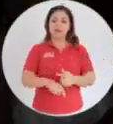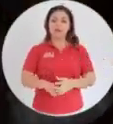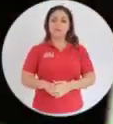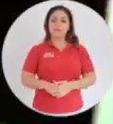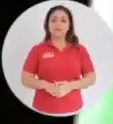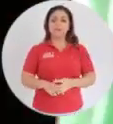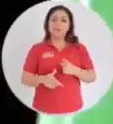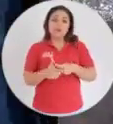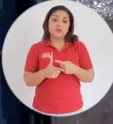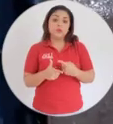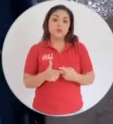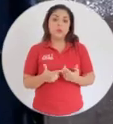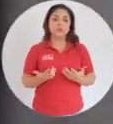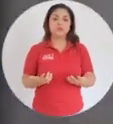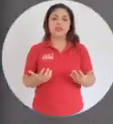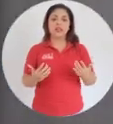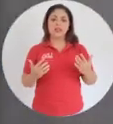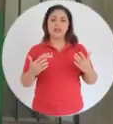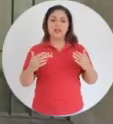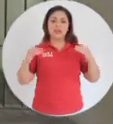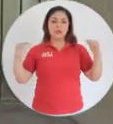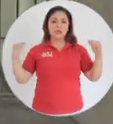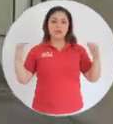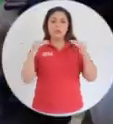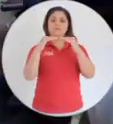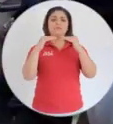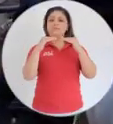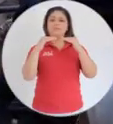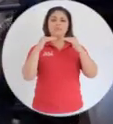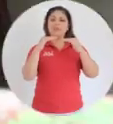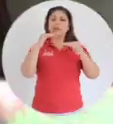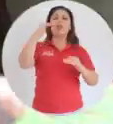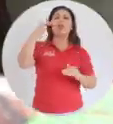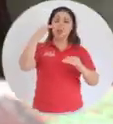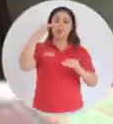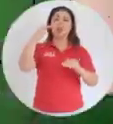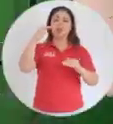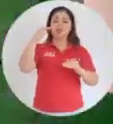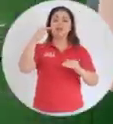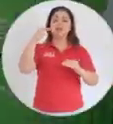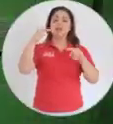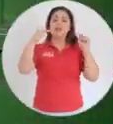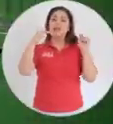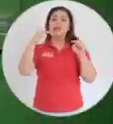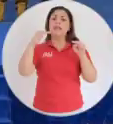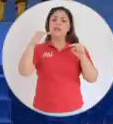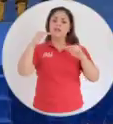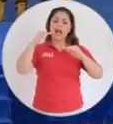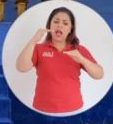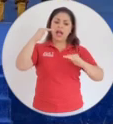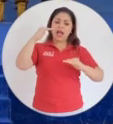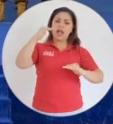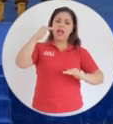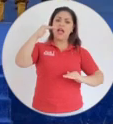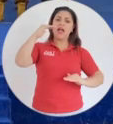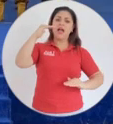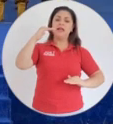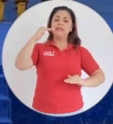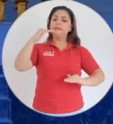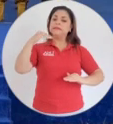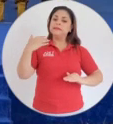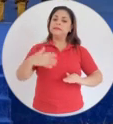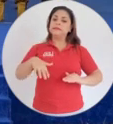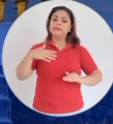Entonces, por un lado, es una desigualdad que no solamente ha crecido, sino que